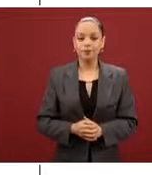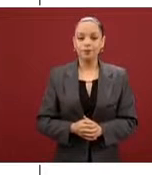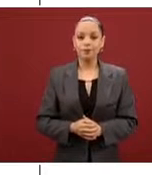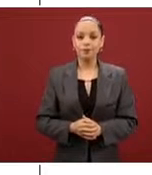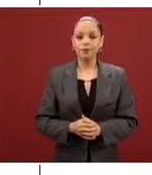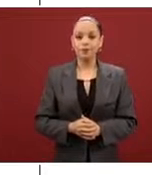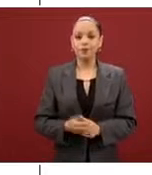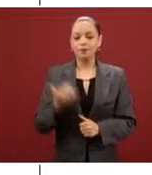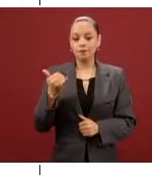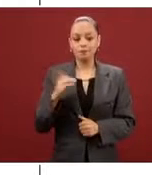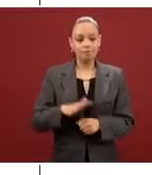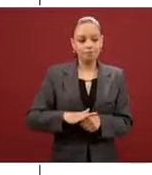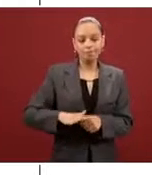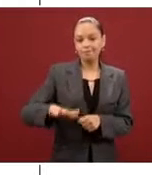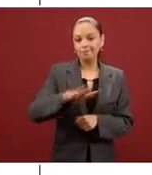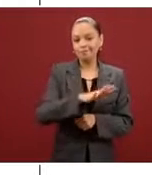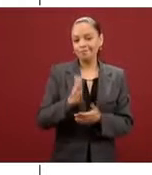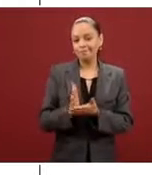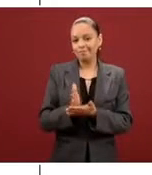¿y dónde están los liberales?